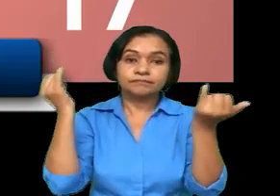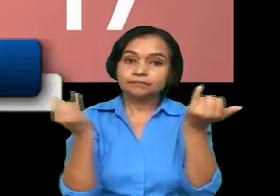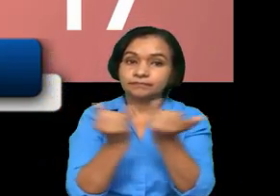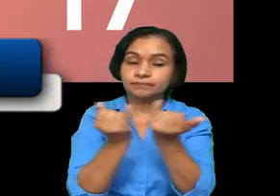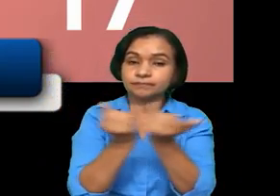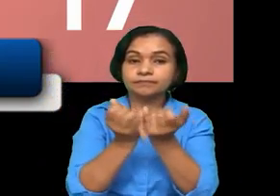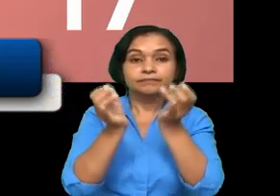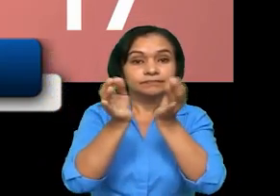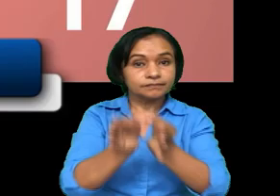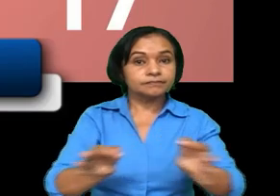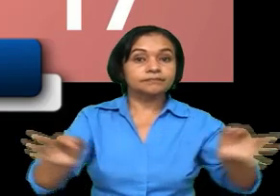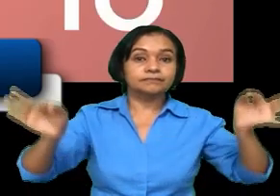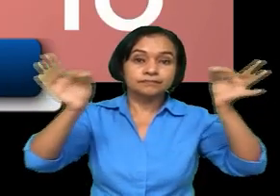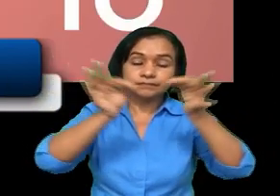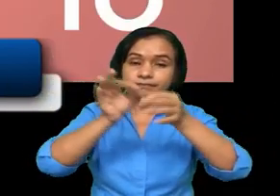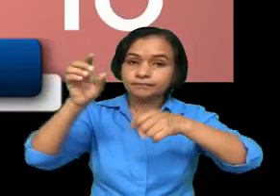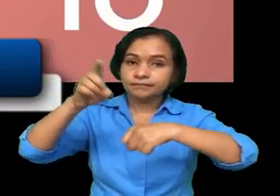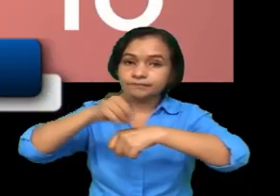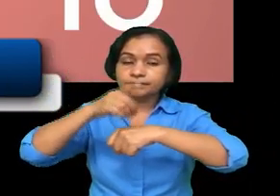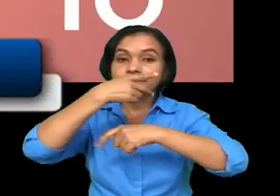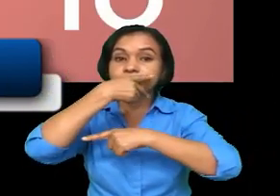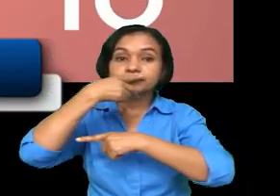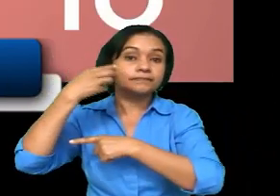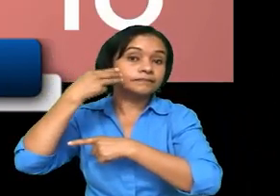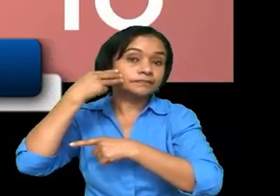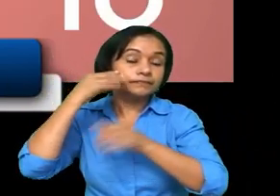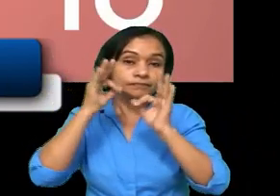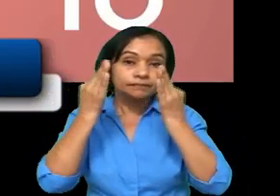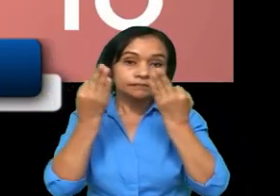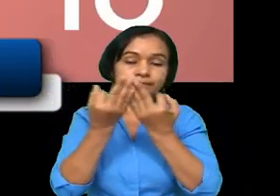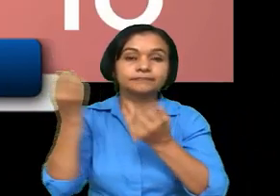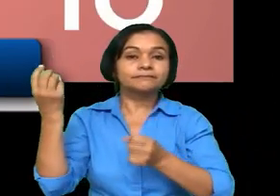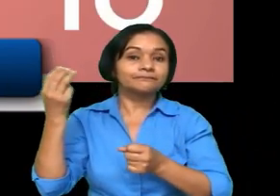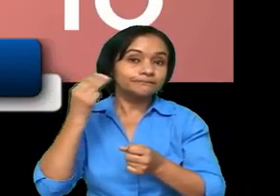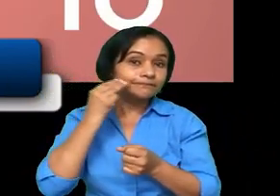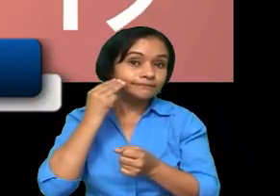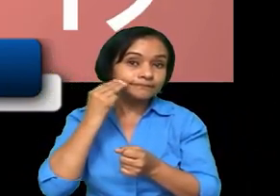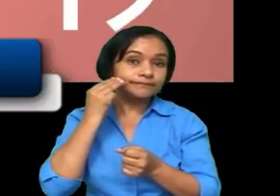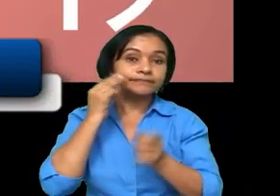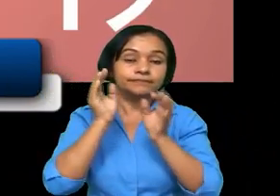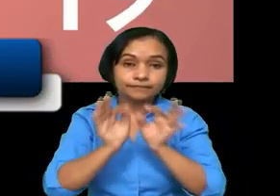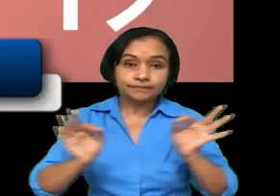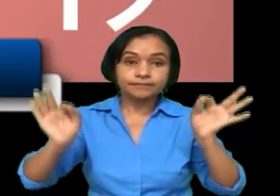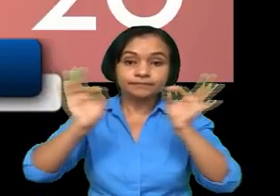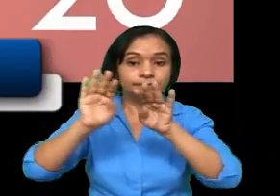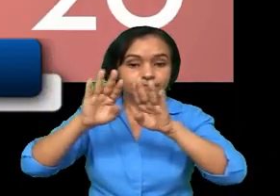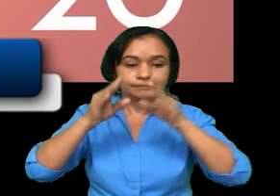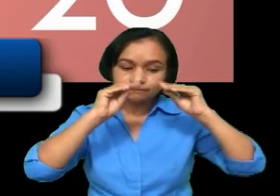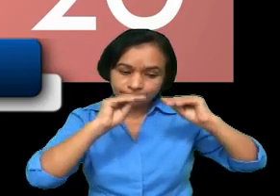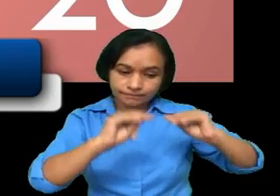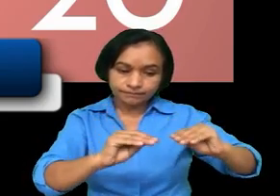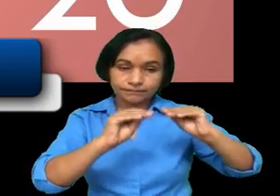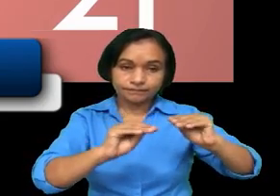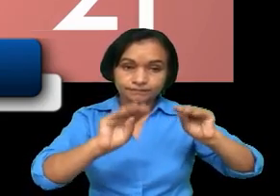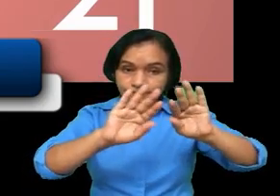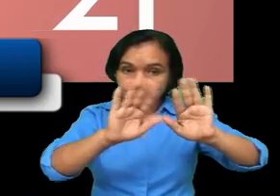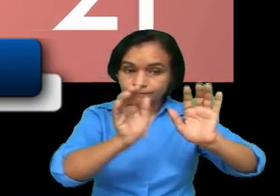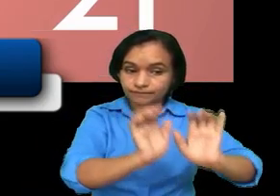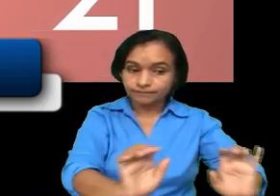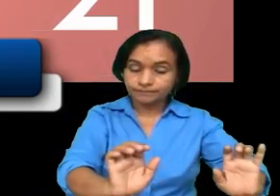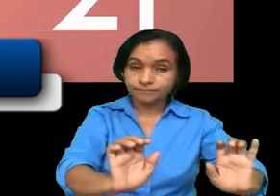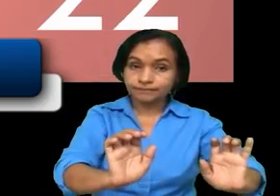la importancia, doctora, de que los padres de familia, las madres principalmente, le enseñen a